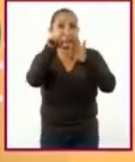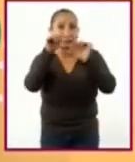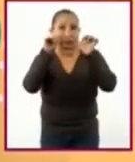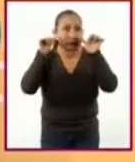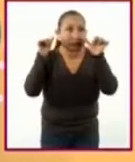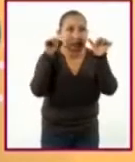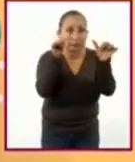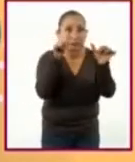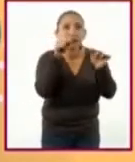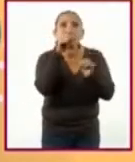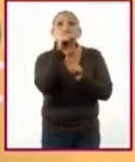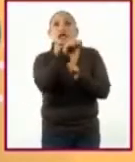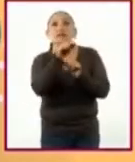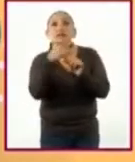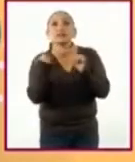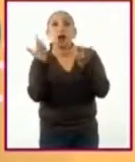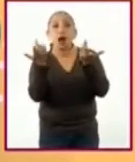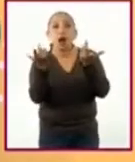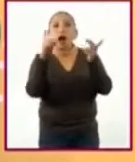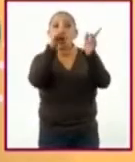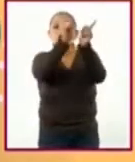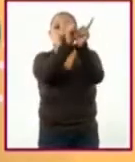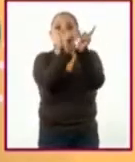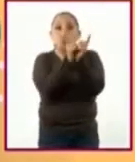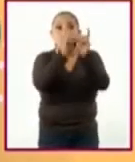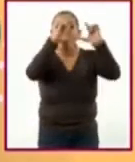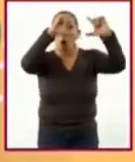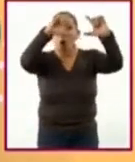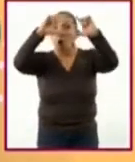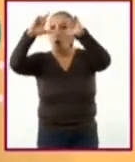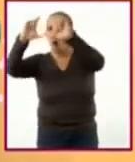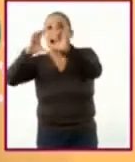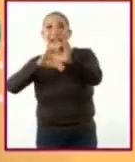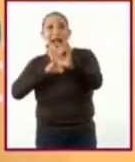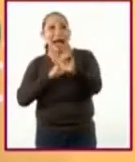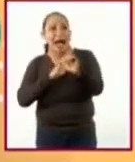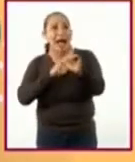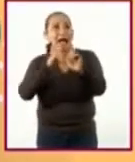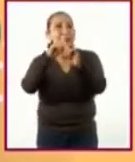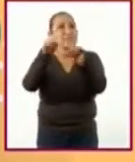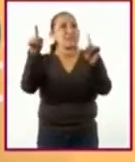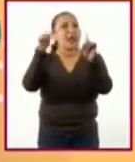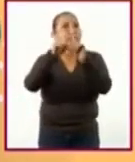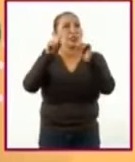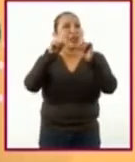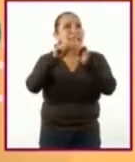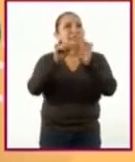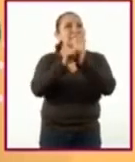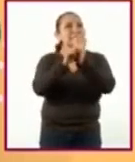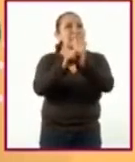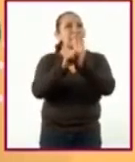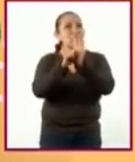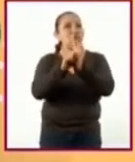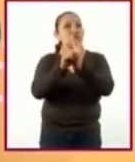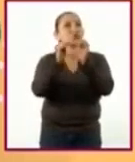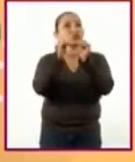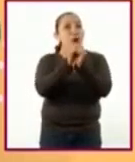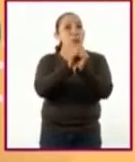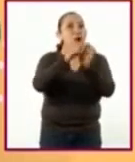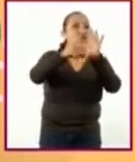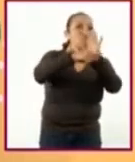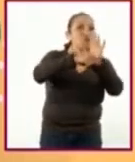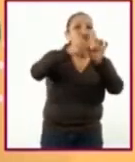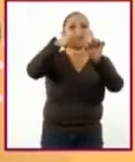consideración es que las operaciones agrupadas pueden estar contenidas en múltiples signos de agrupación. Conforme hay